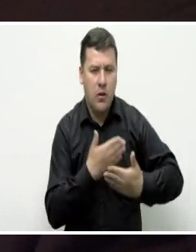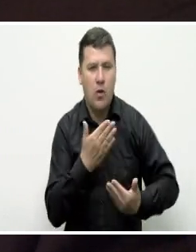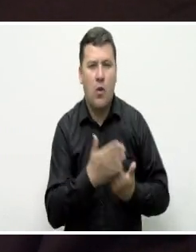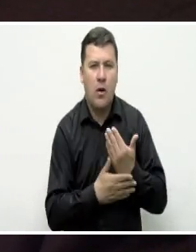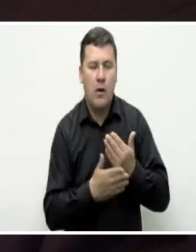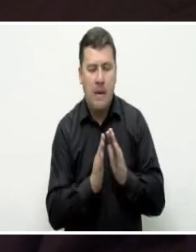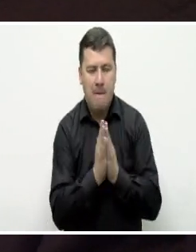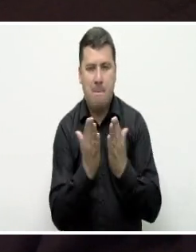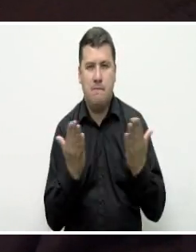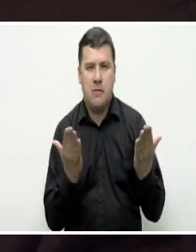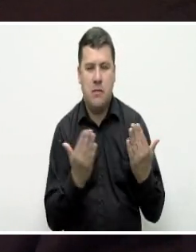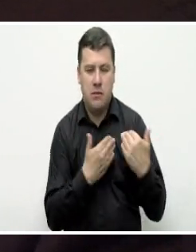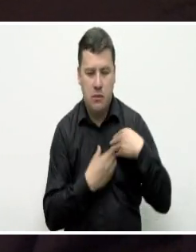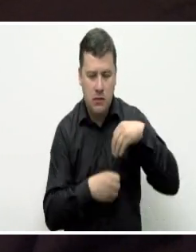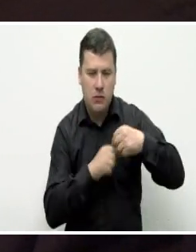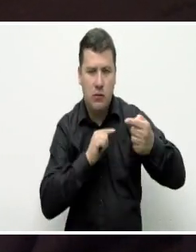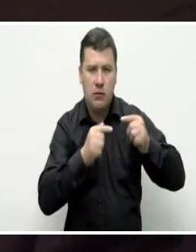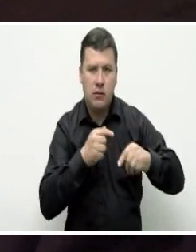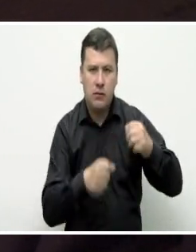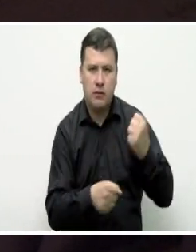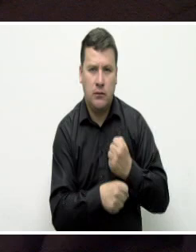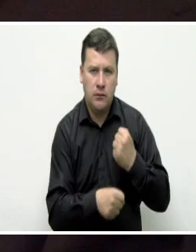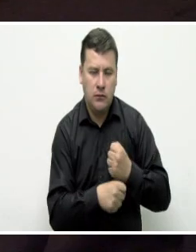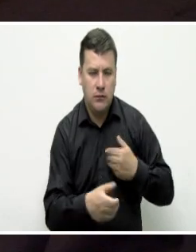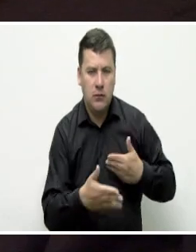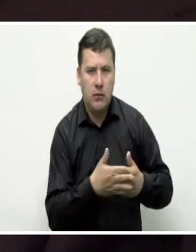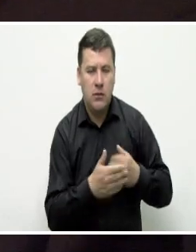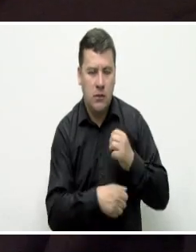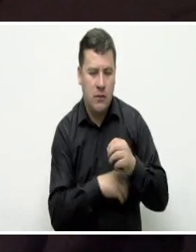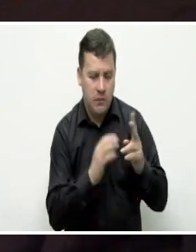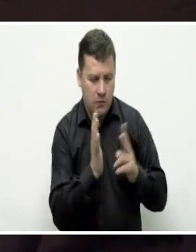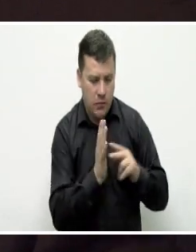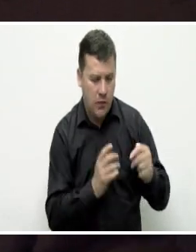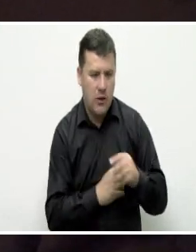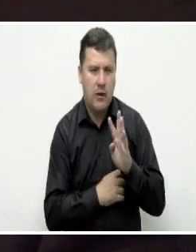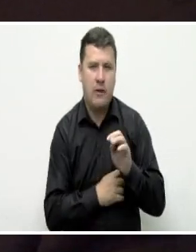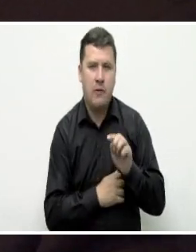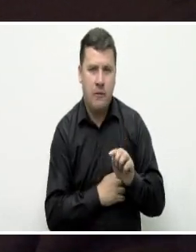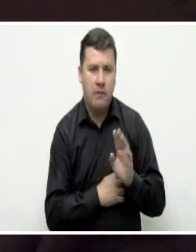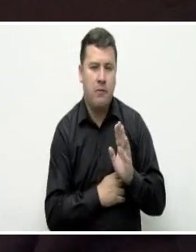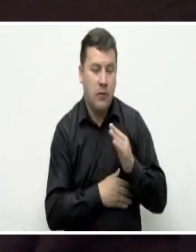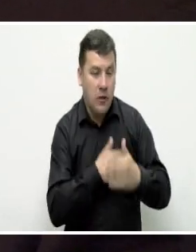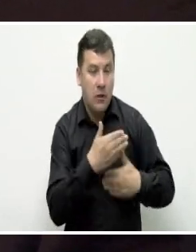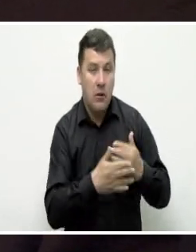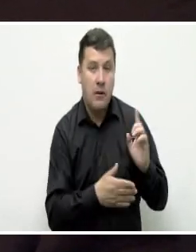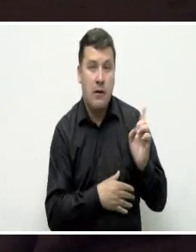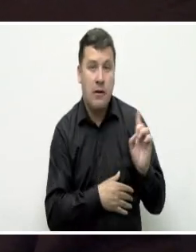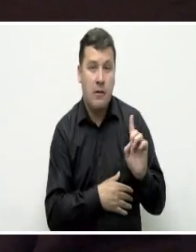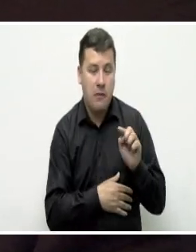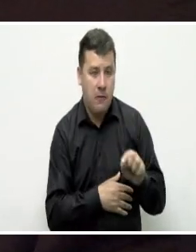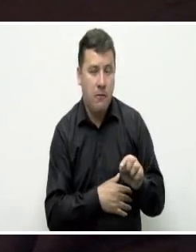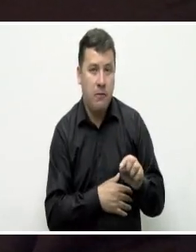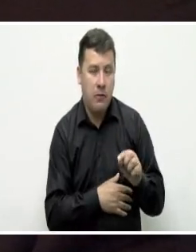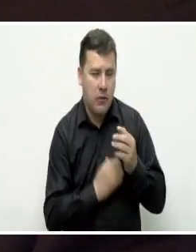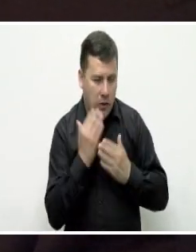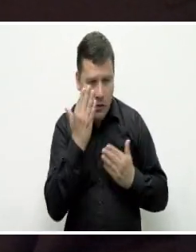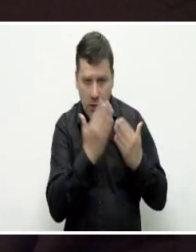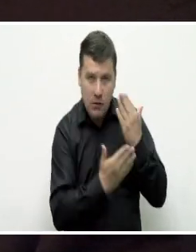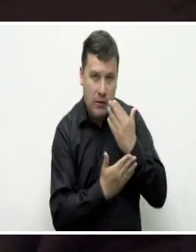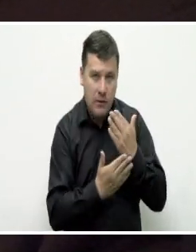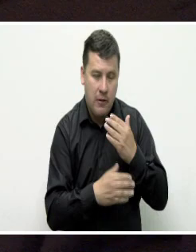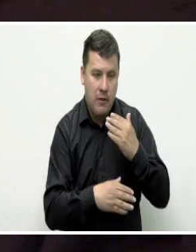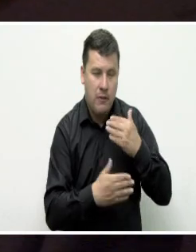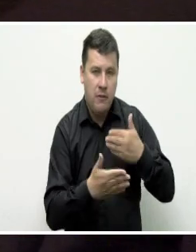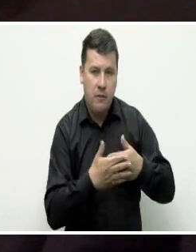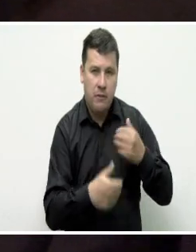manual específico de funciones y competencias laborales que va a regir en el 2019 y después de muchos años la evaluación del